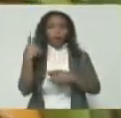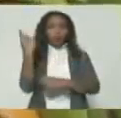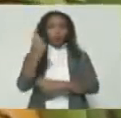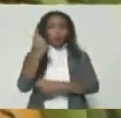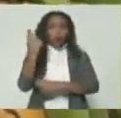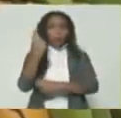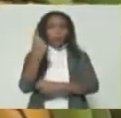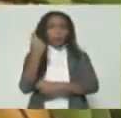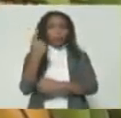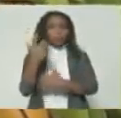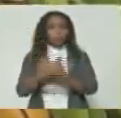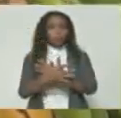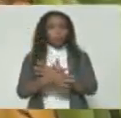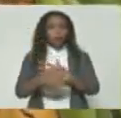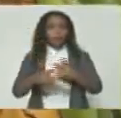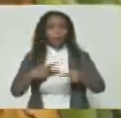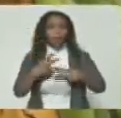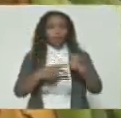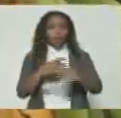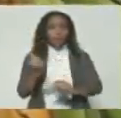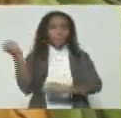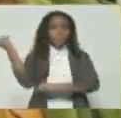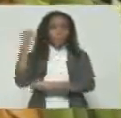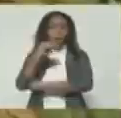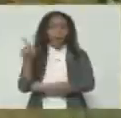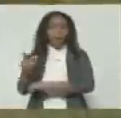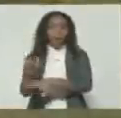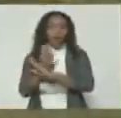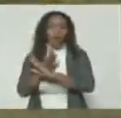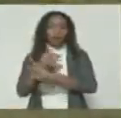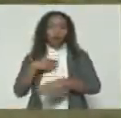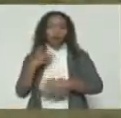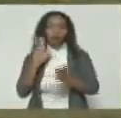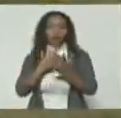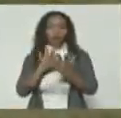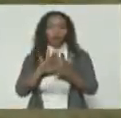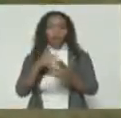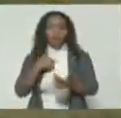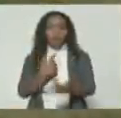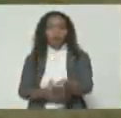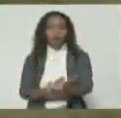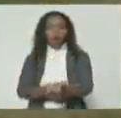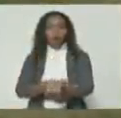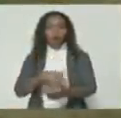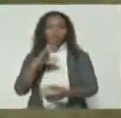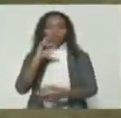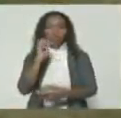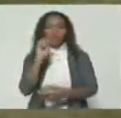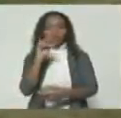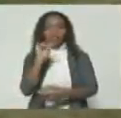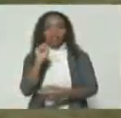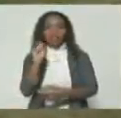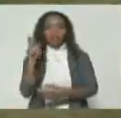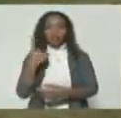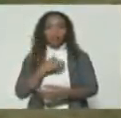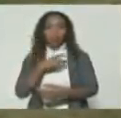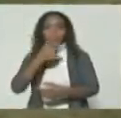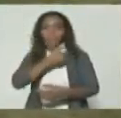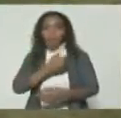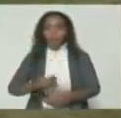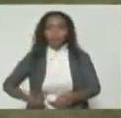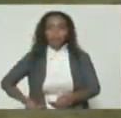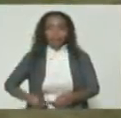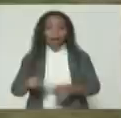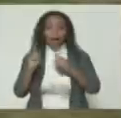solamente produciendo venceremos este bloqueo. Le doy el pase a mi hermano David. Gracias, Carlos. Y bueno, presidente,